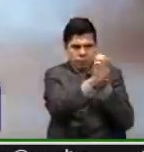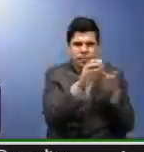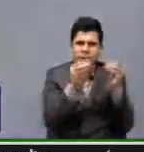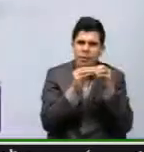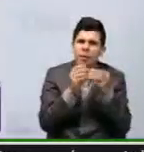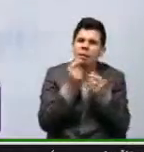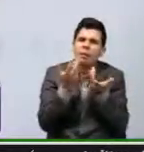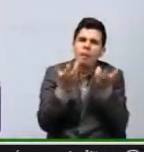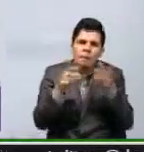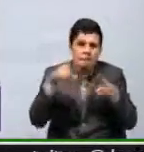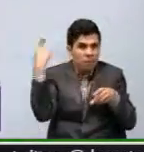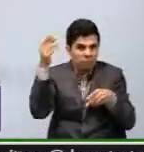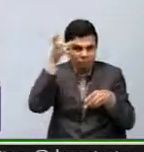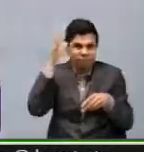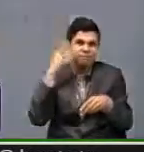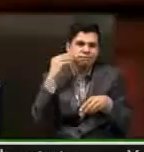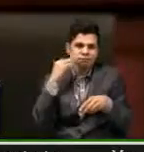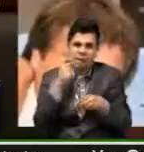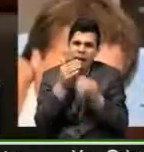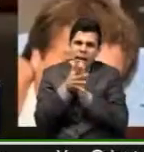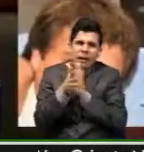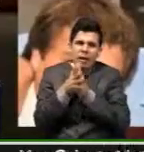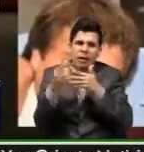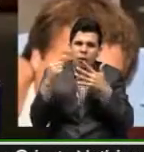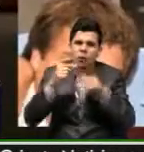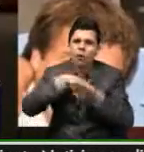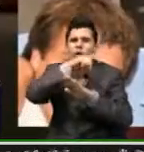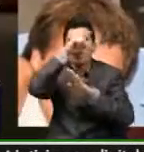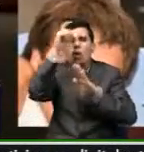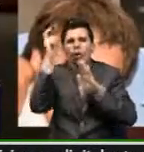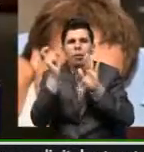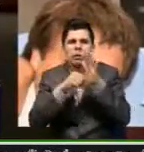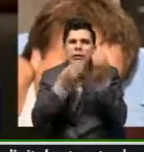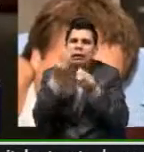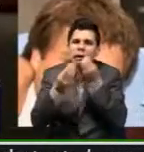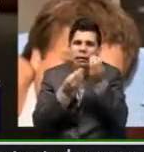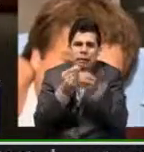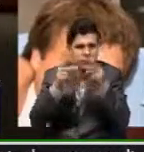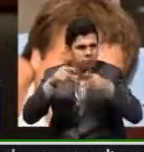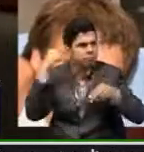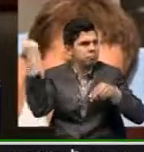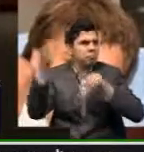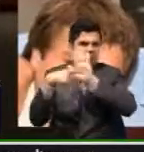orientaciones recibidas por los expertos y guardar los mensajes inadecuados para poderlos poner a disposición de la